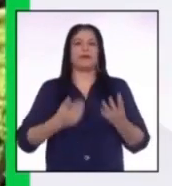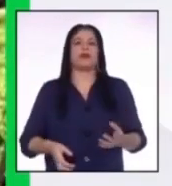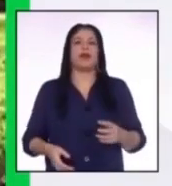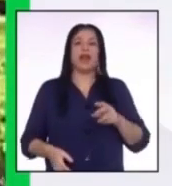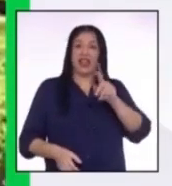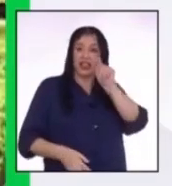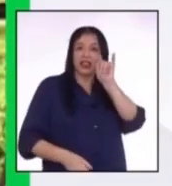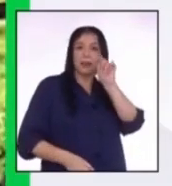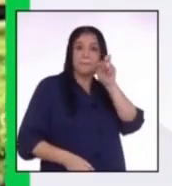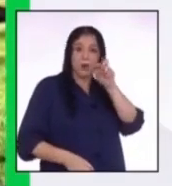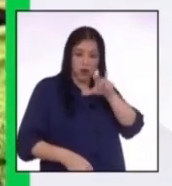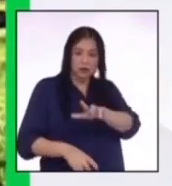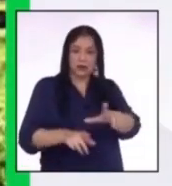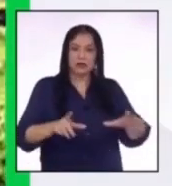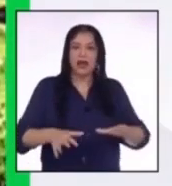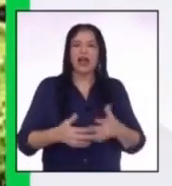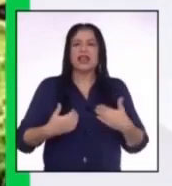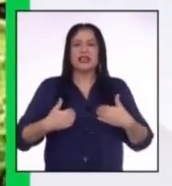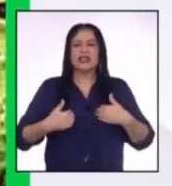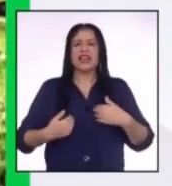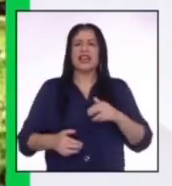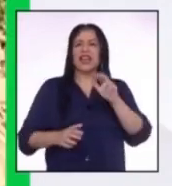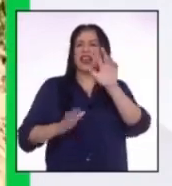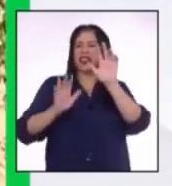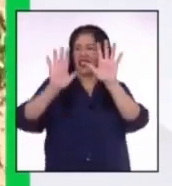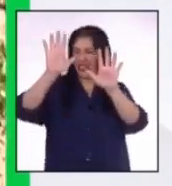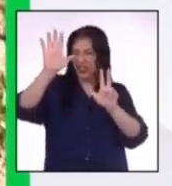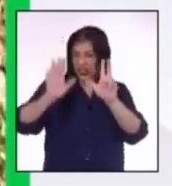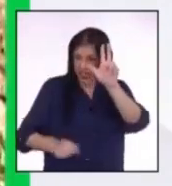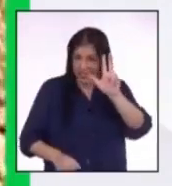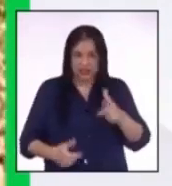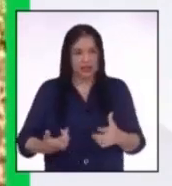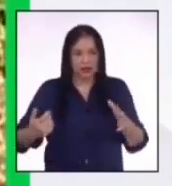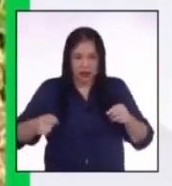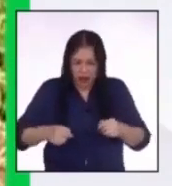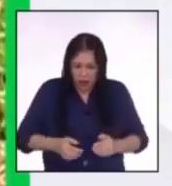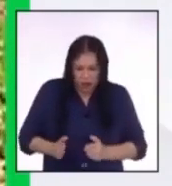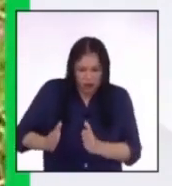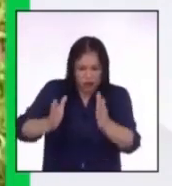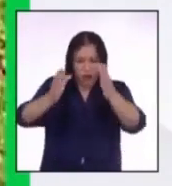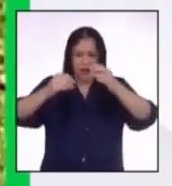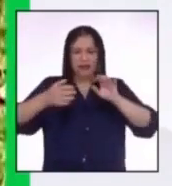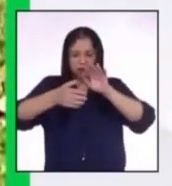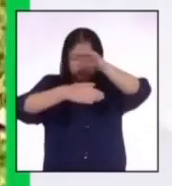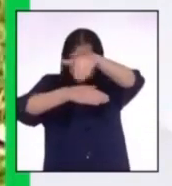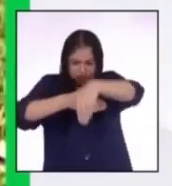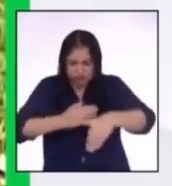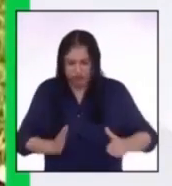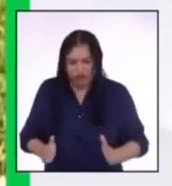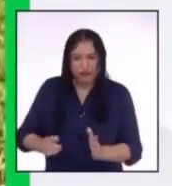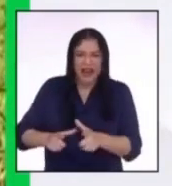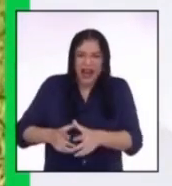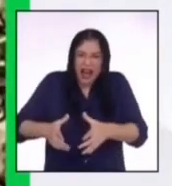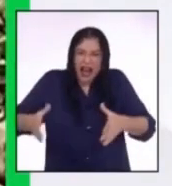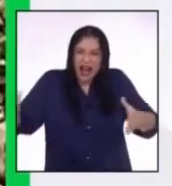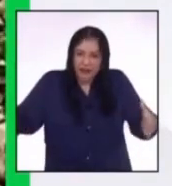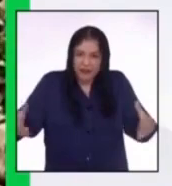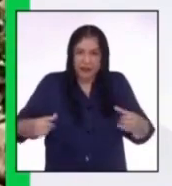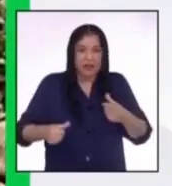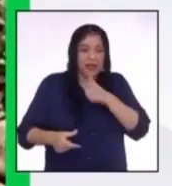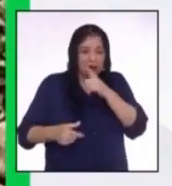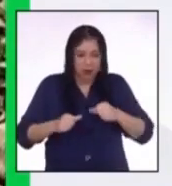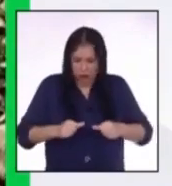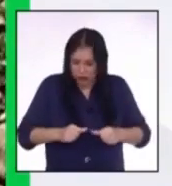y punto cuenta con 13 enormes andenes fuentes y sus hermosos canales que hoy continúan